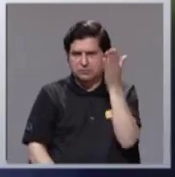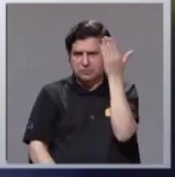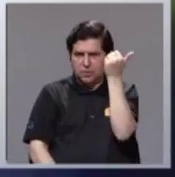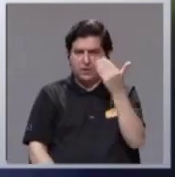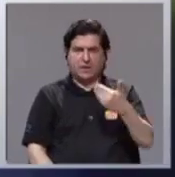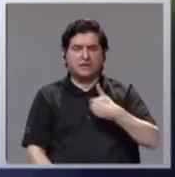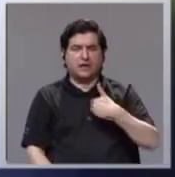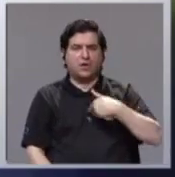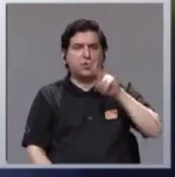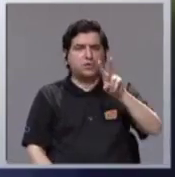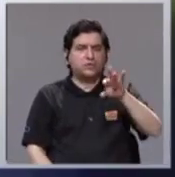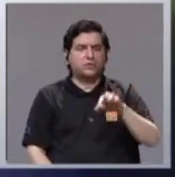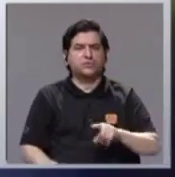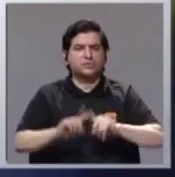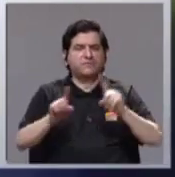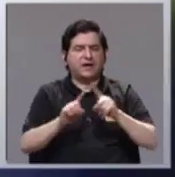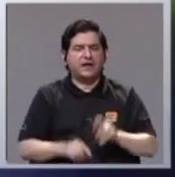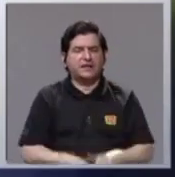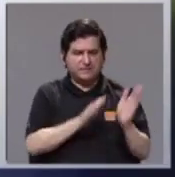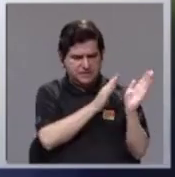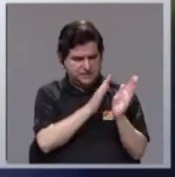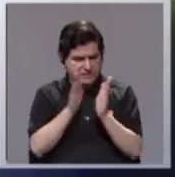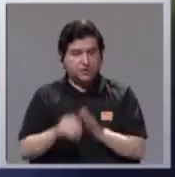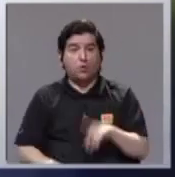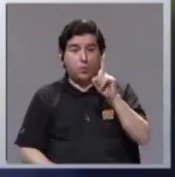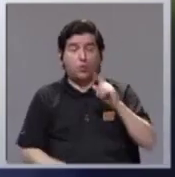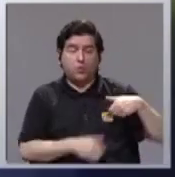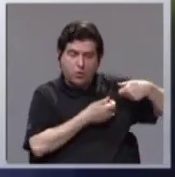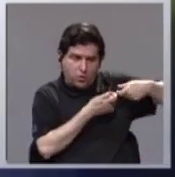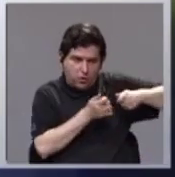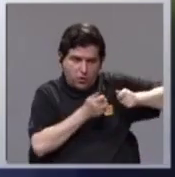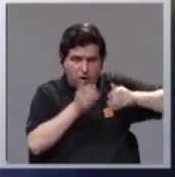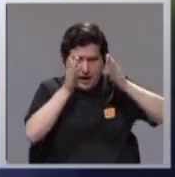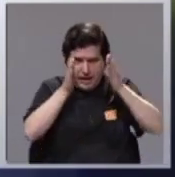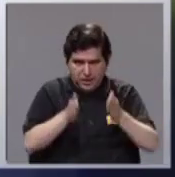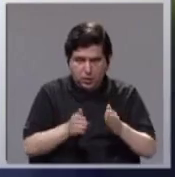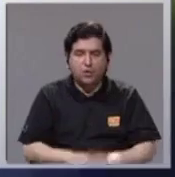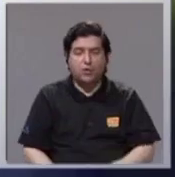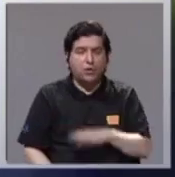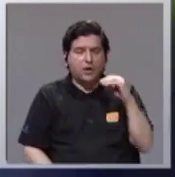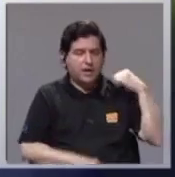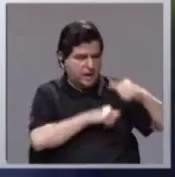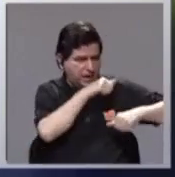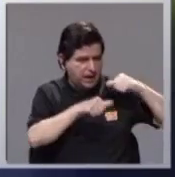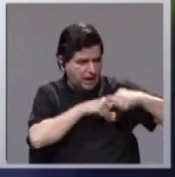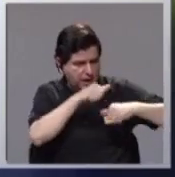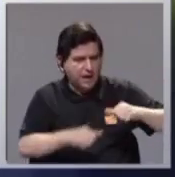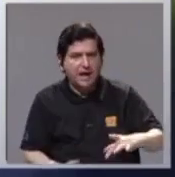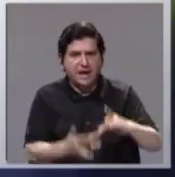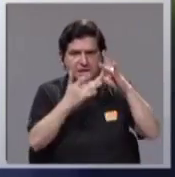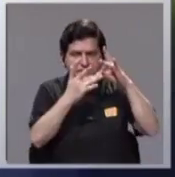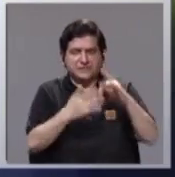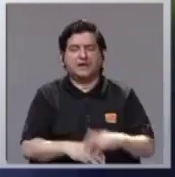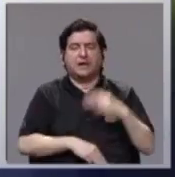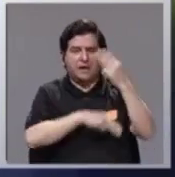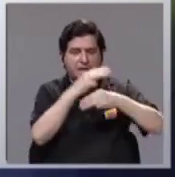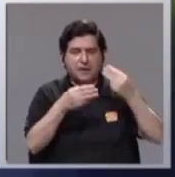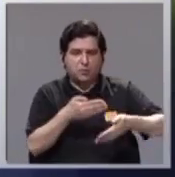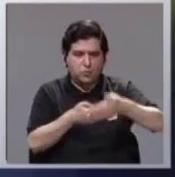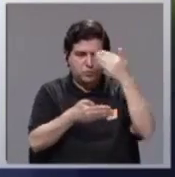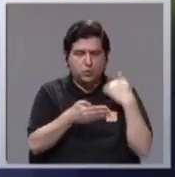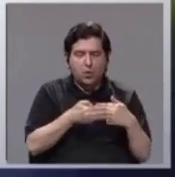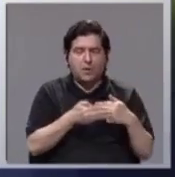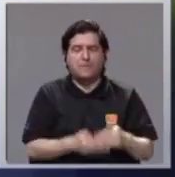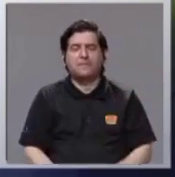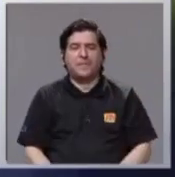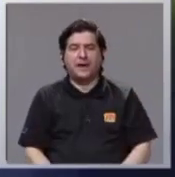mundo, porque tengo dos formaciones, la de un arqueólogo y de un antropólogo